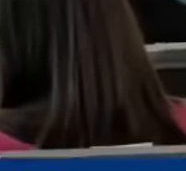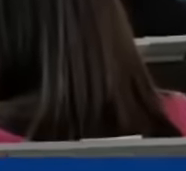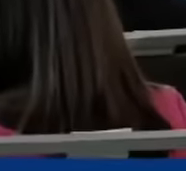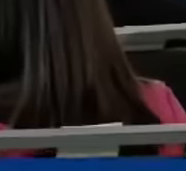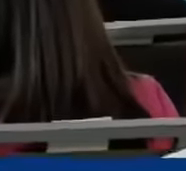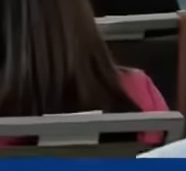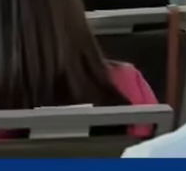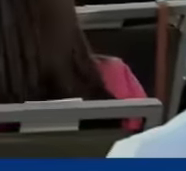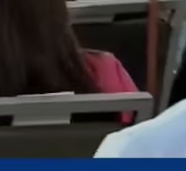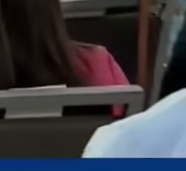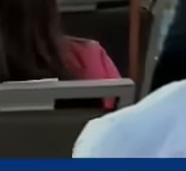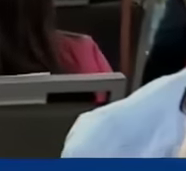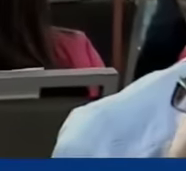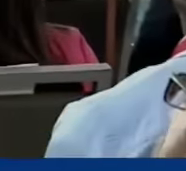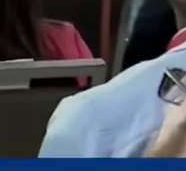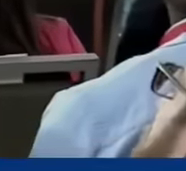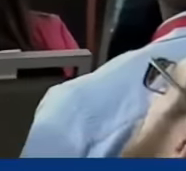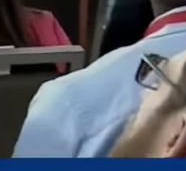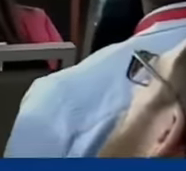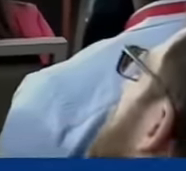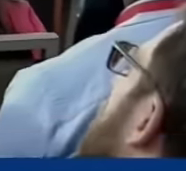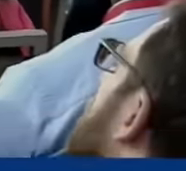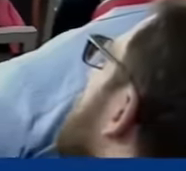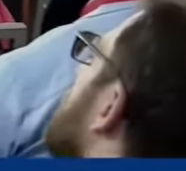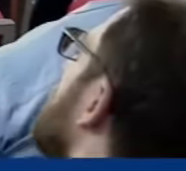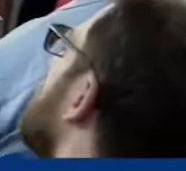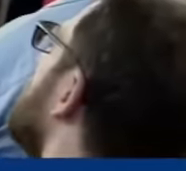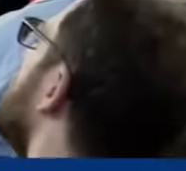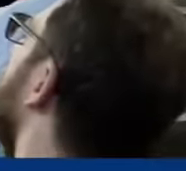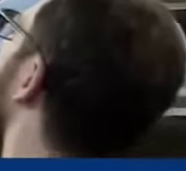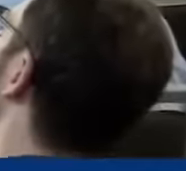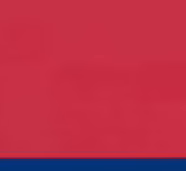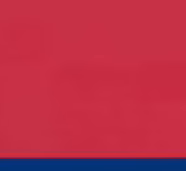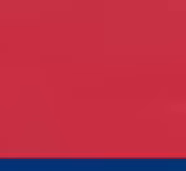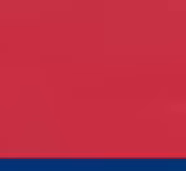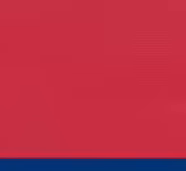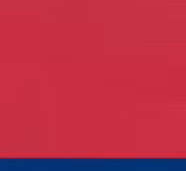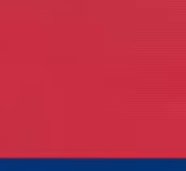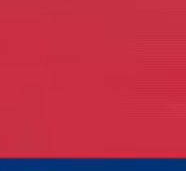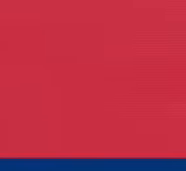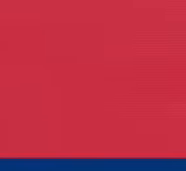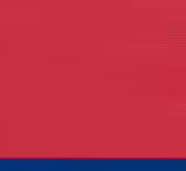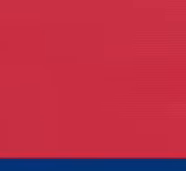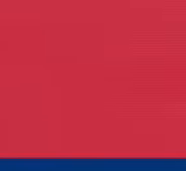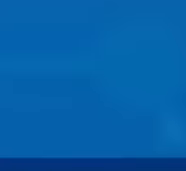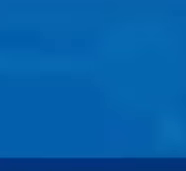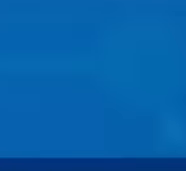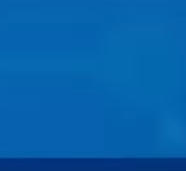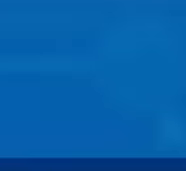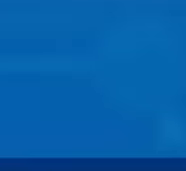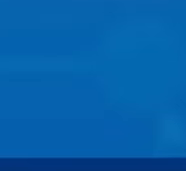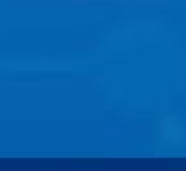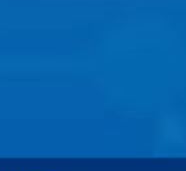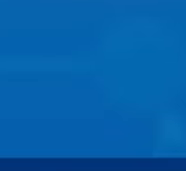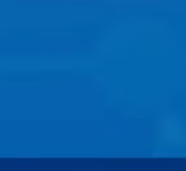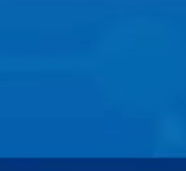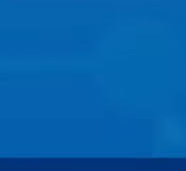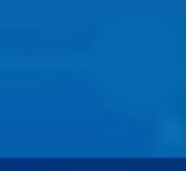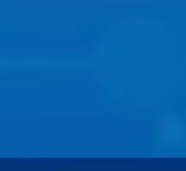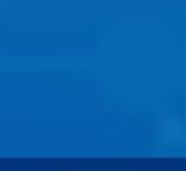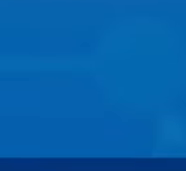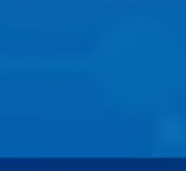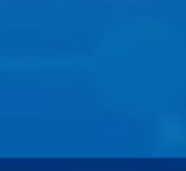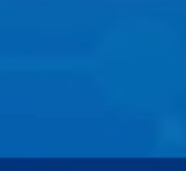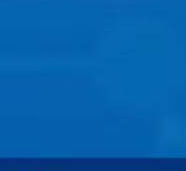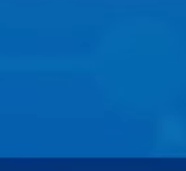el momento de asaltar el poder político donde están los recursos naturales del mundo, donde están las fuerzas